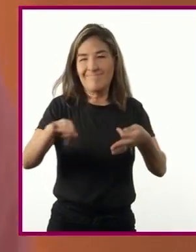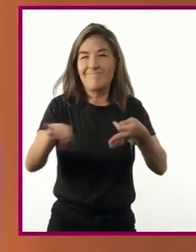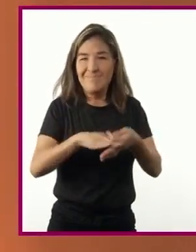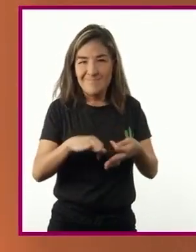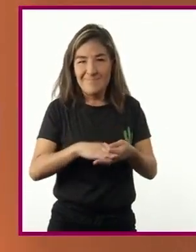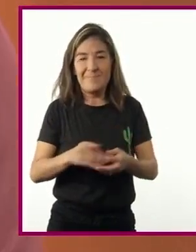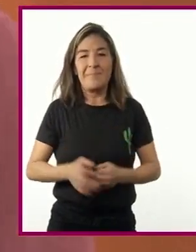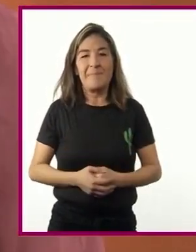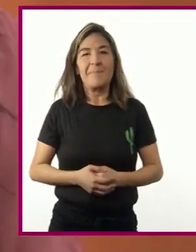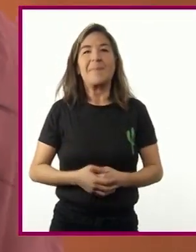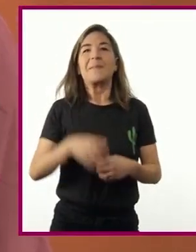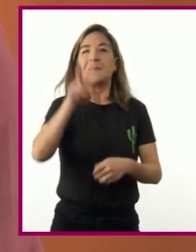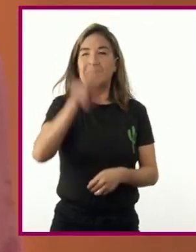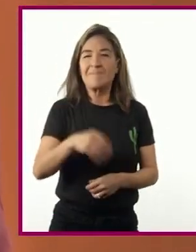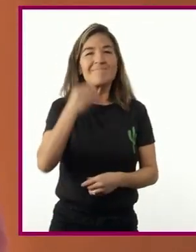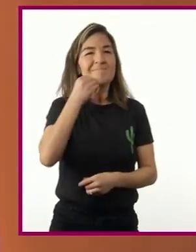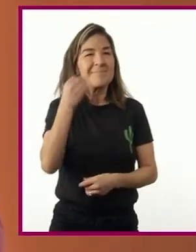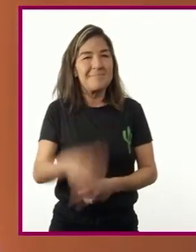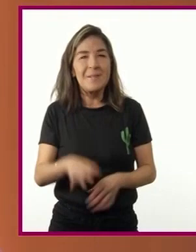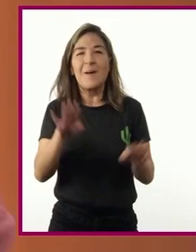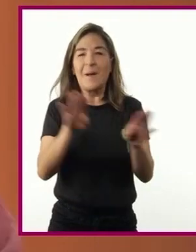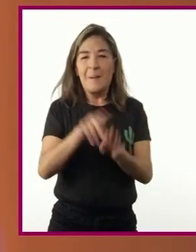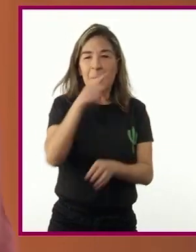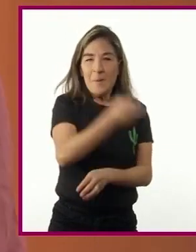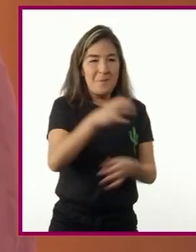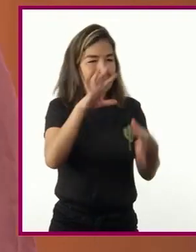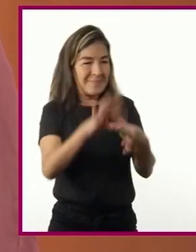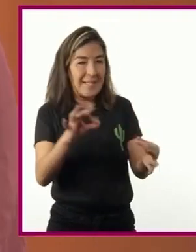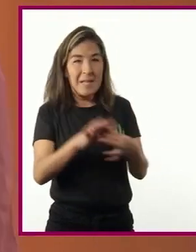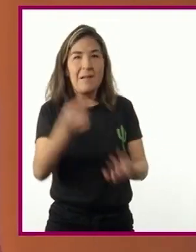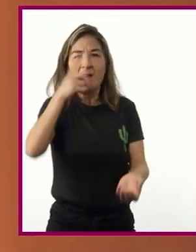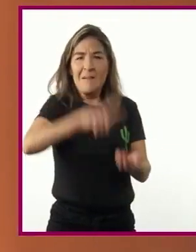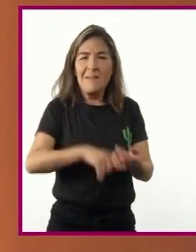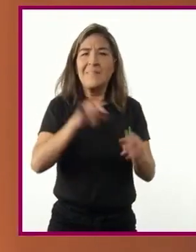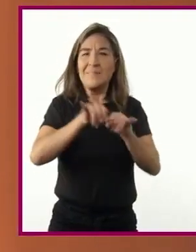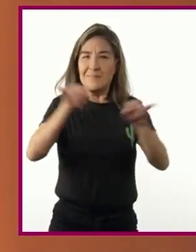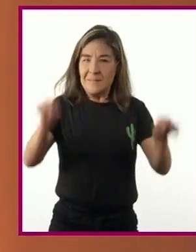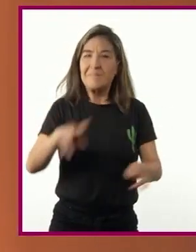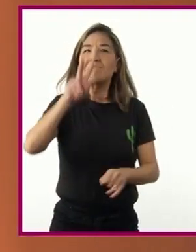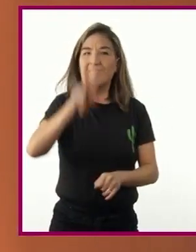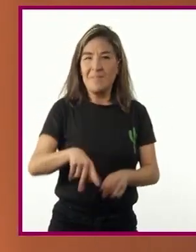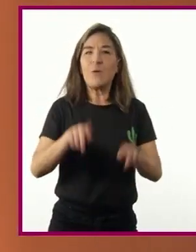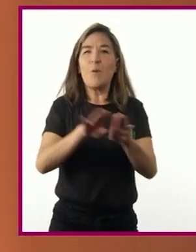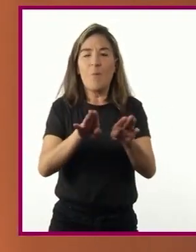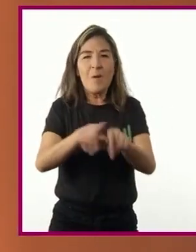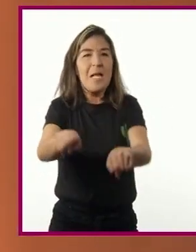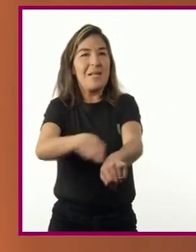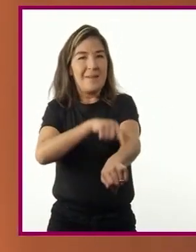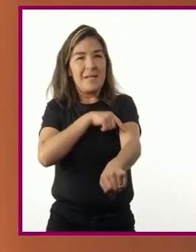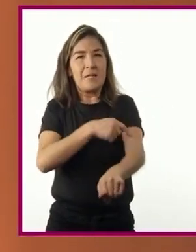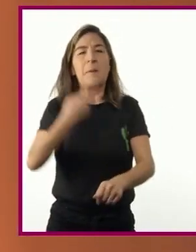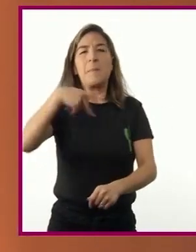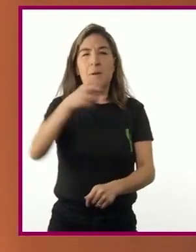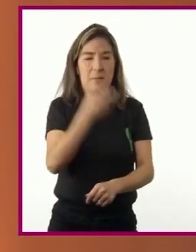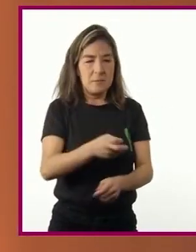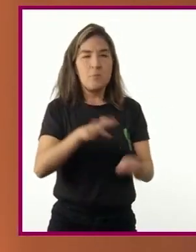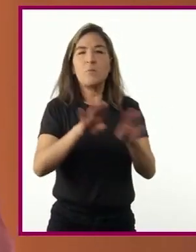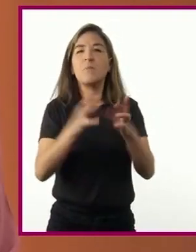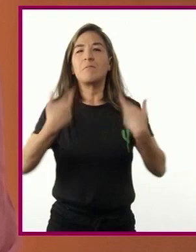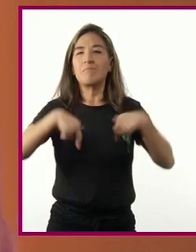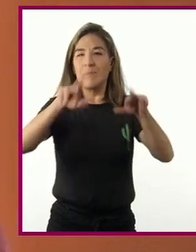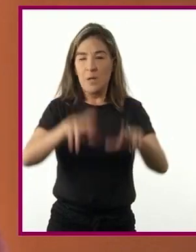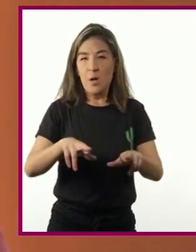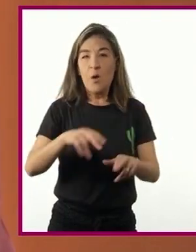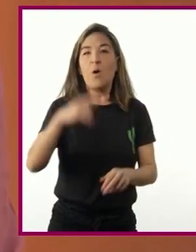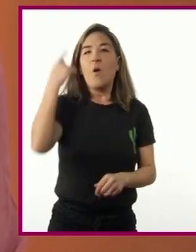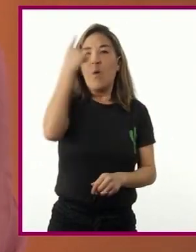aproximaciones. ¡Fantástico! Son distancias realmente grandes, pero en cuestión de tiempo representan horas, minutos